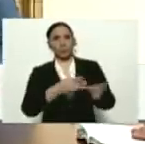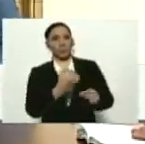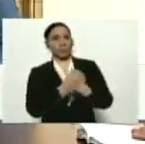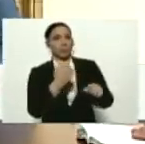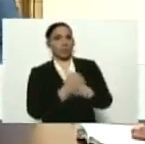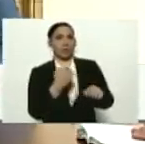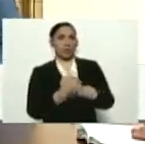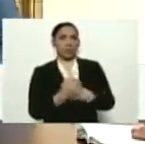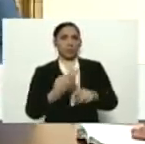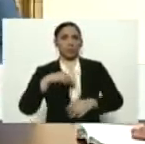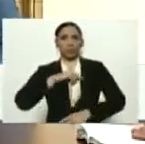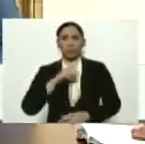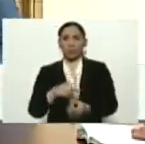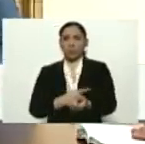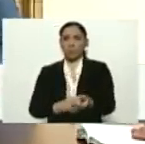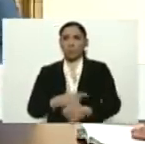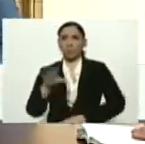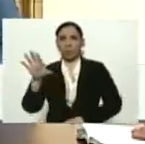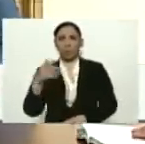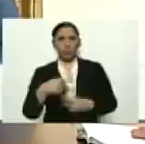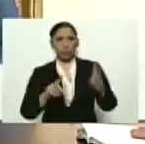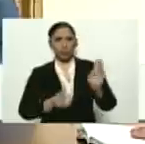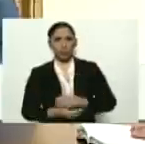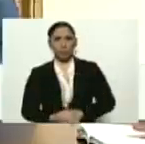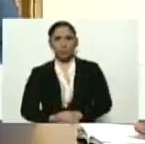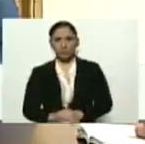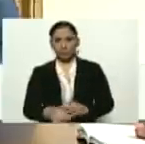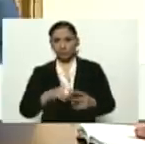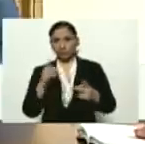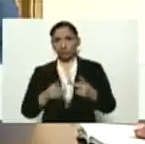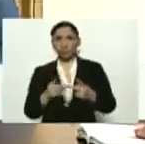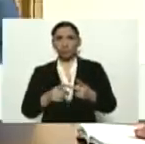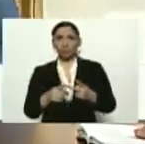Granada, a Lionel Signet,